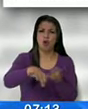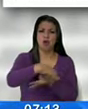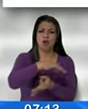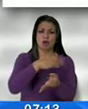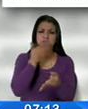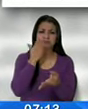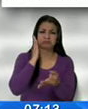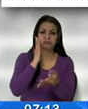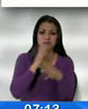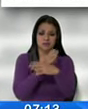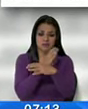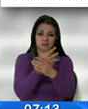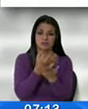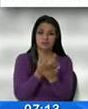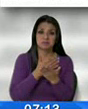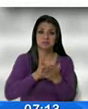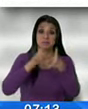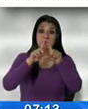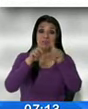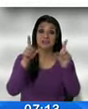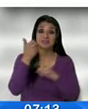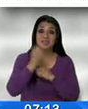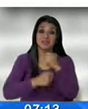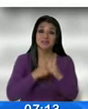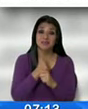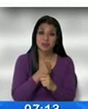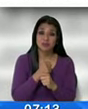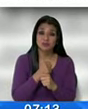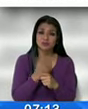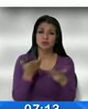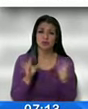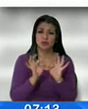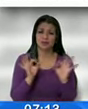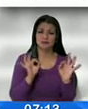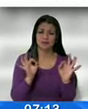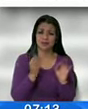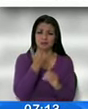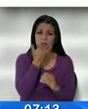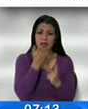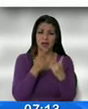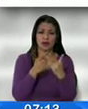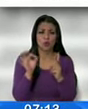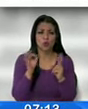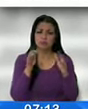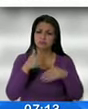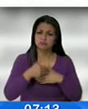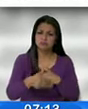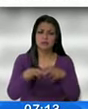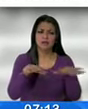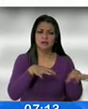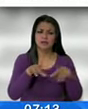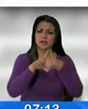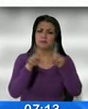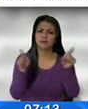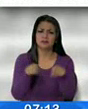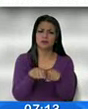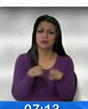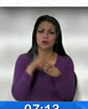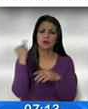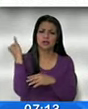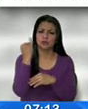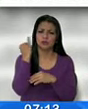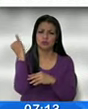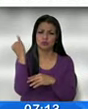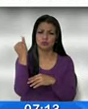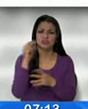dolosa cifras de facturación de mi empresa en 10 años, donde no hay nada irregular ni fuera del ejercicio normal de empresas similares de la industria, es